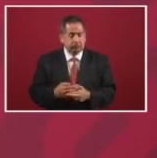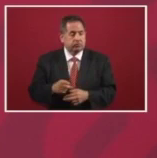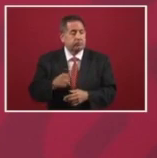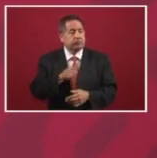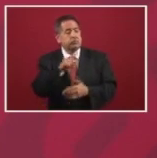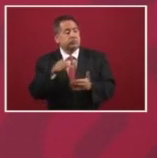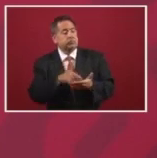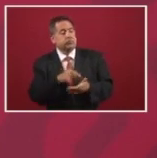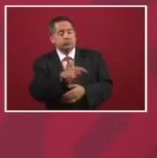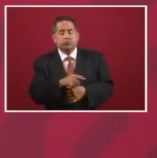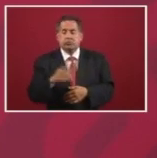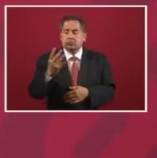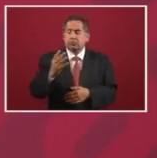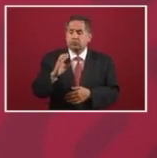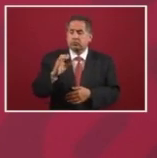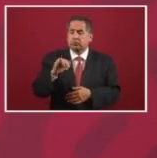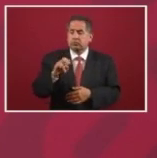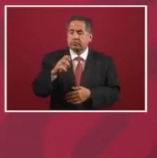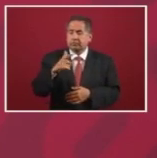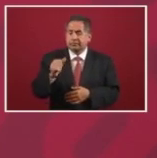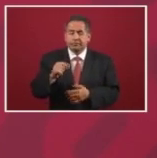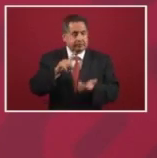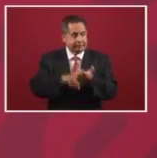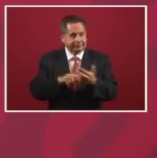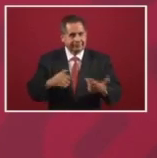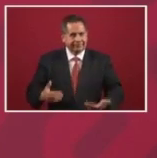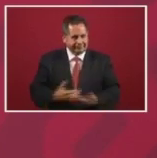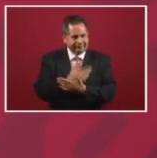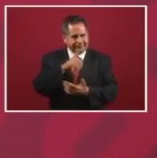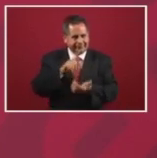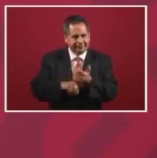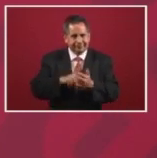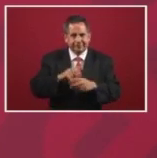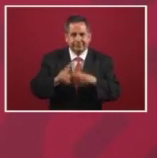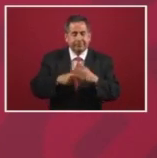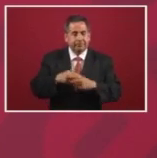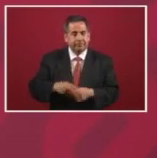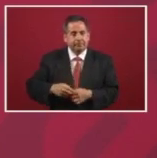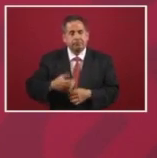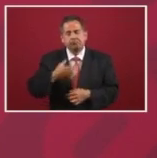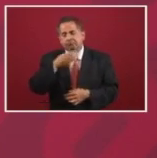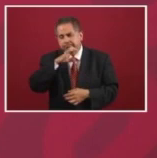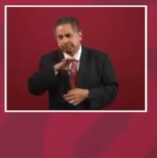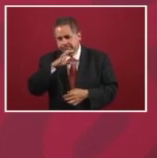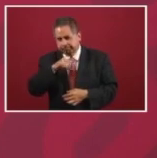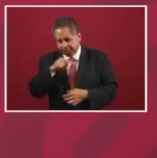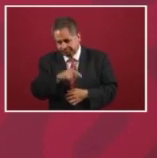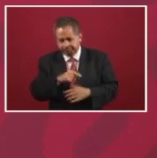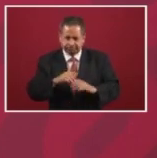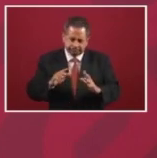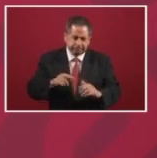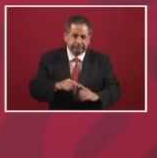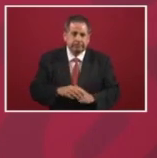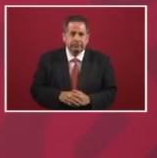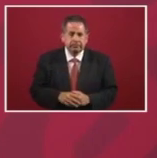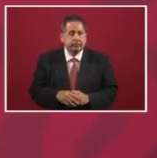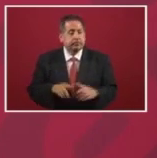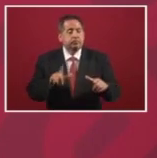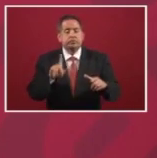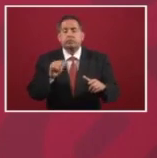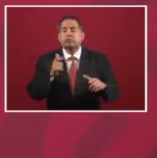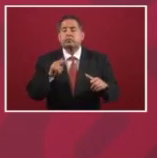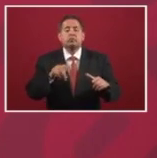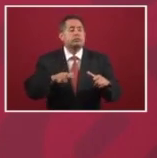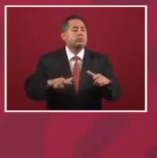Ciénegas, donde nació don Venustiano Carranza, que son lagunas